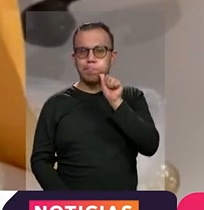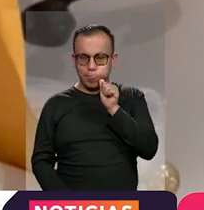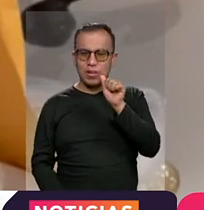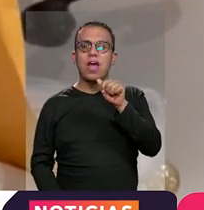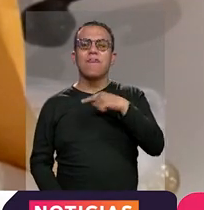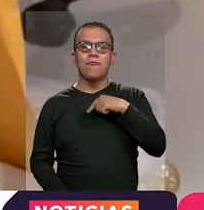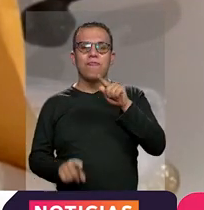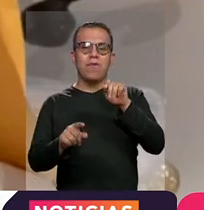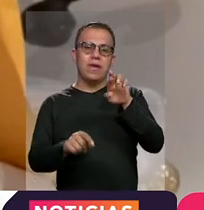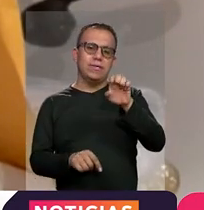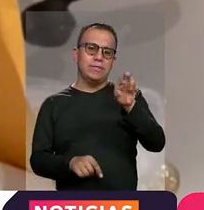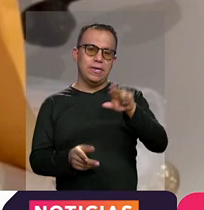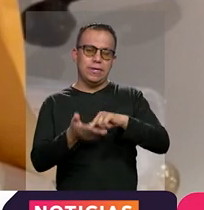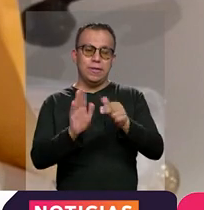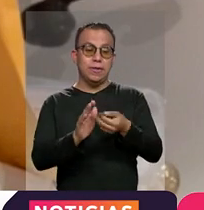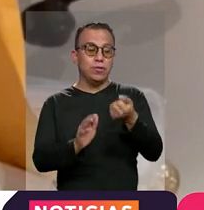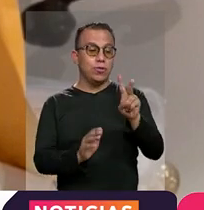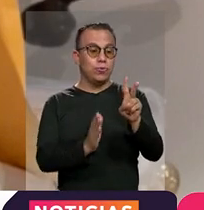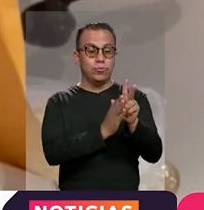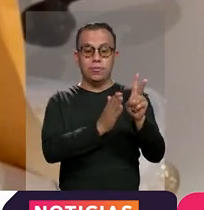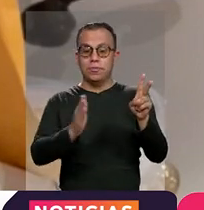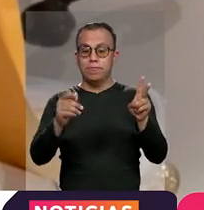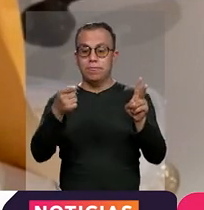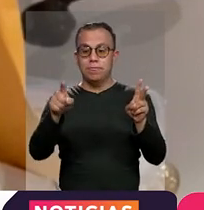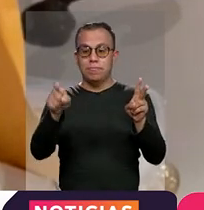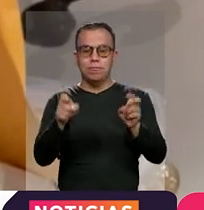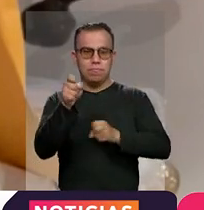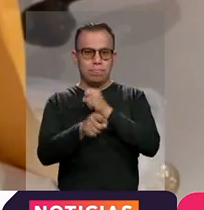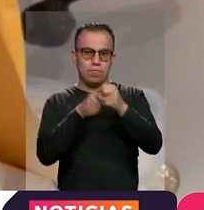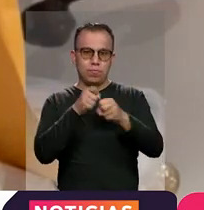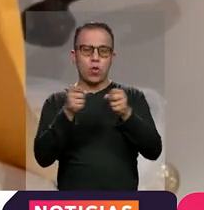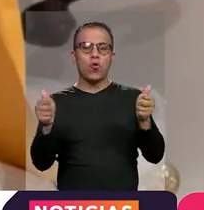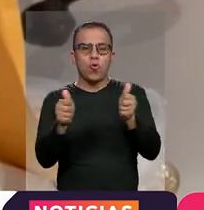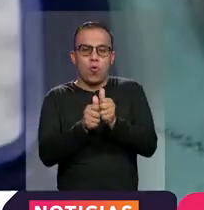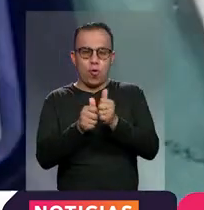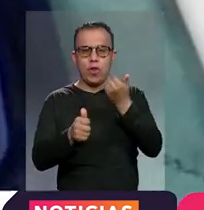los niños y niñas entre 12 y 16 años que tengan